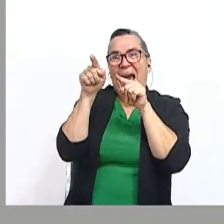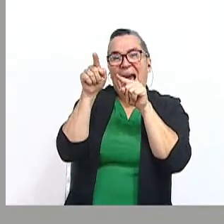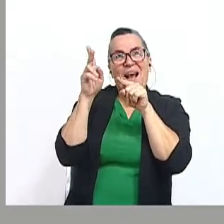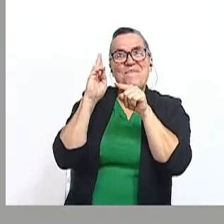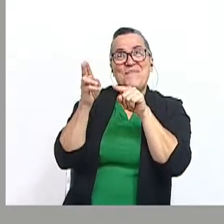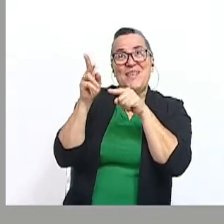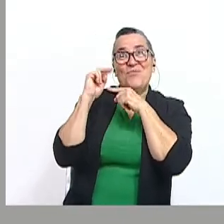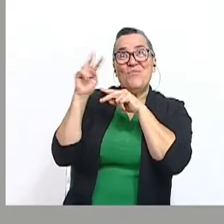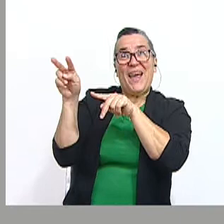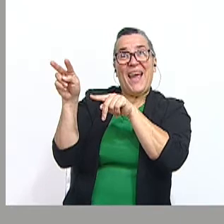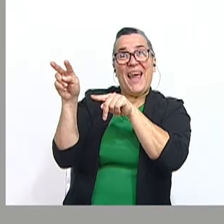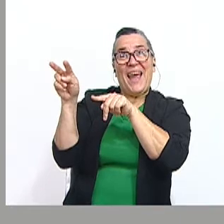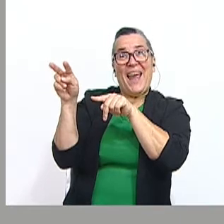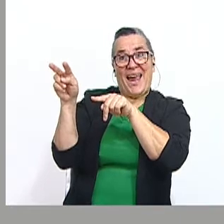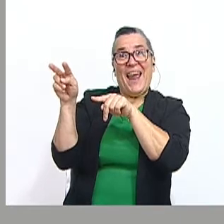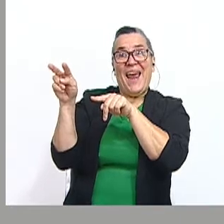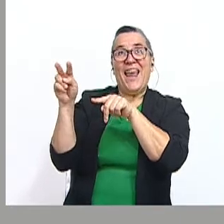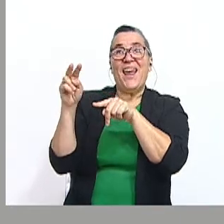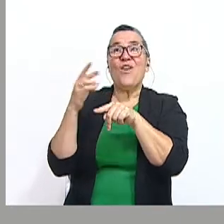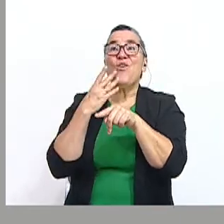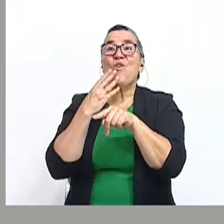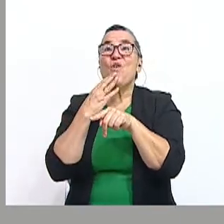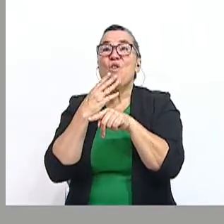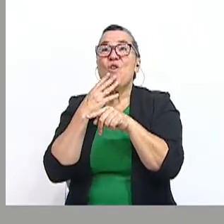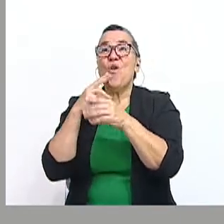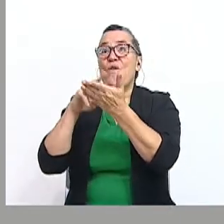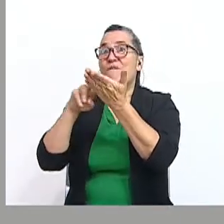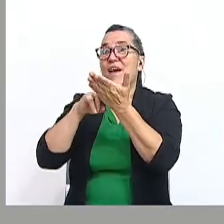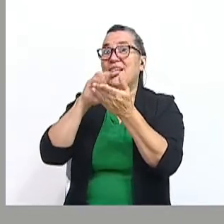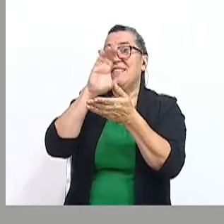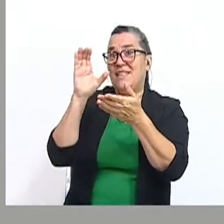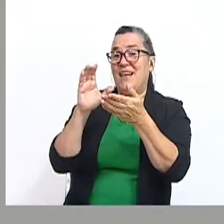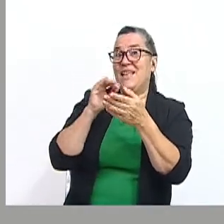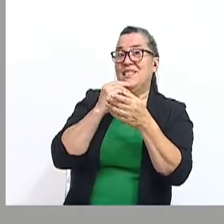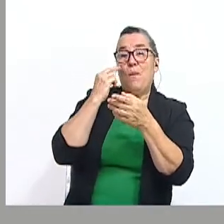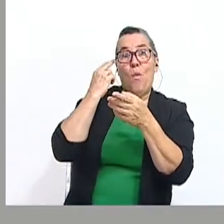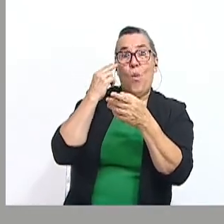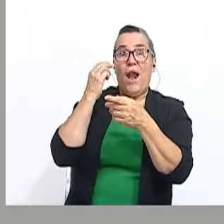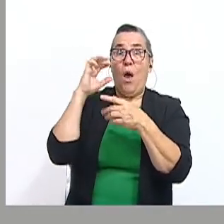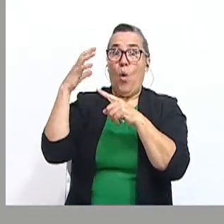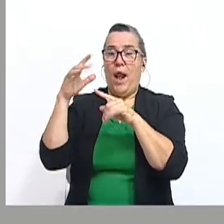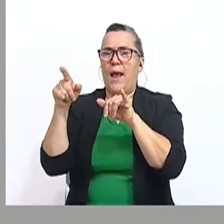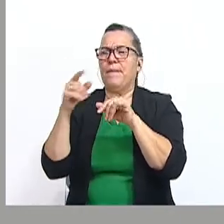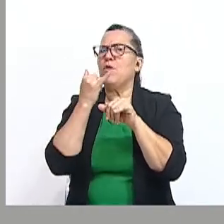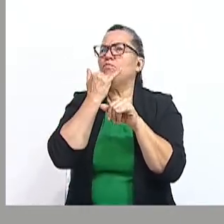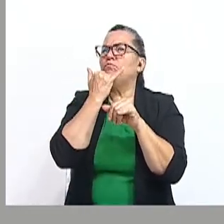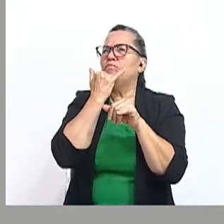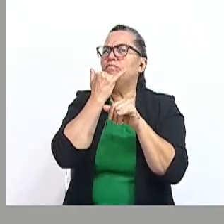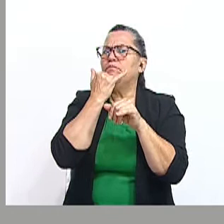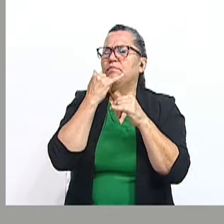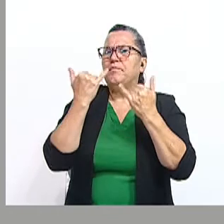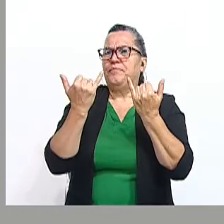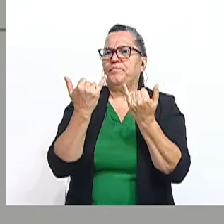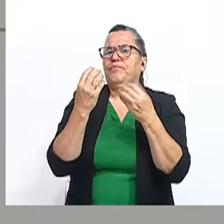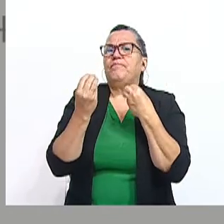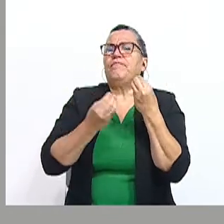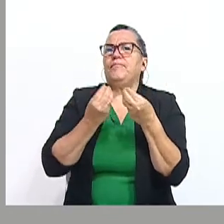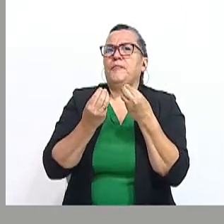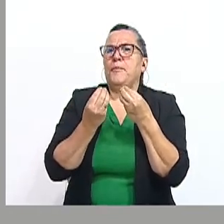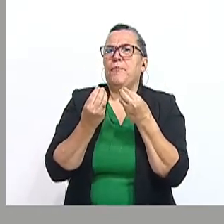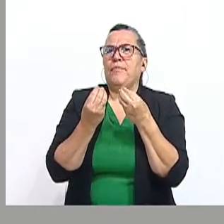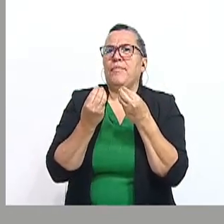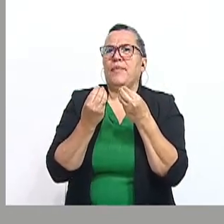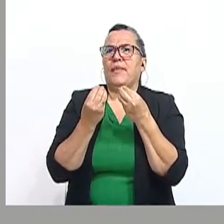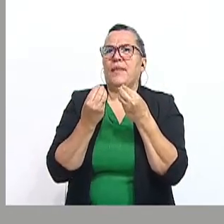que yo estoy viendo. Muy bien, vean qué lindo. Pero, ¿qué pasa si nosotros ahora